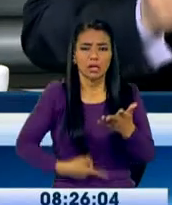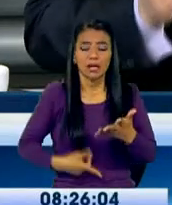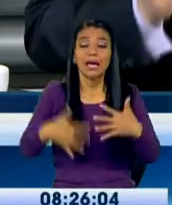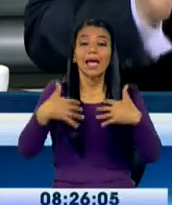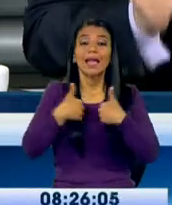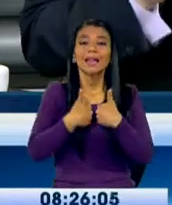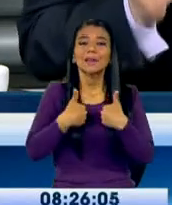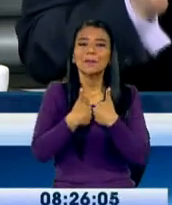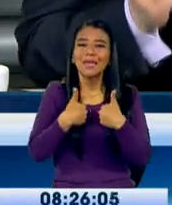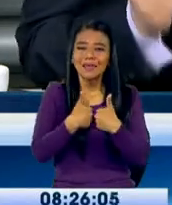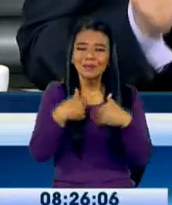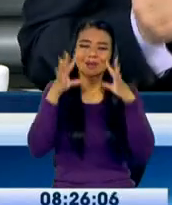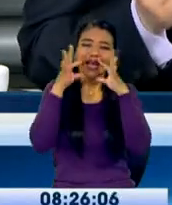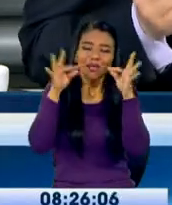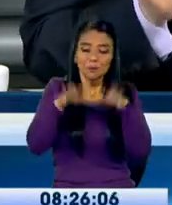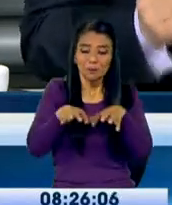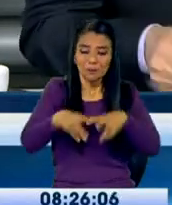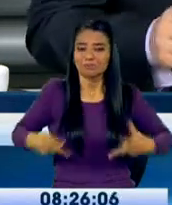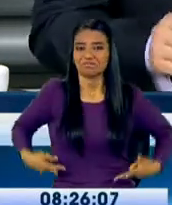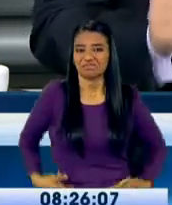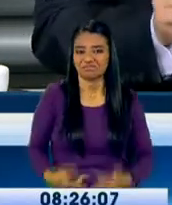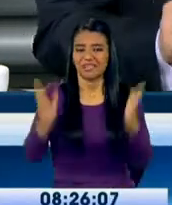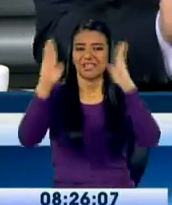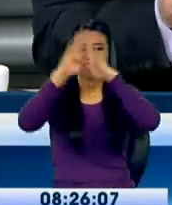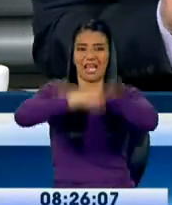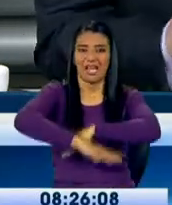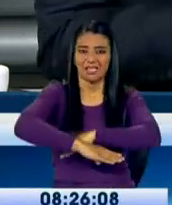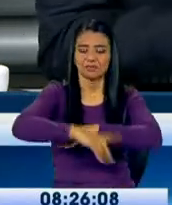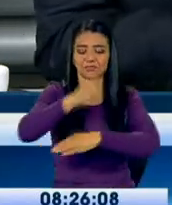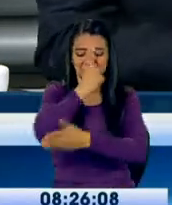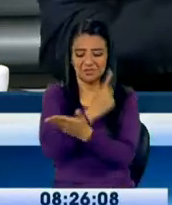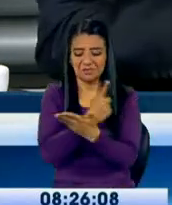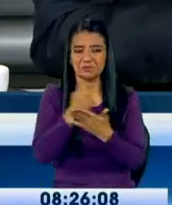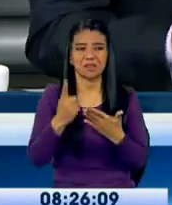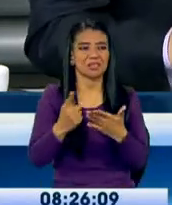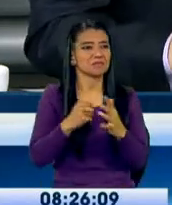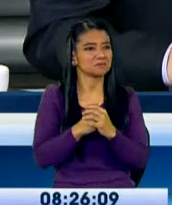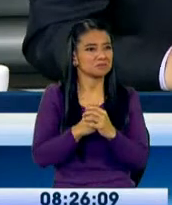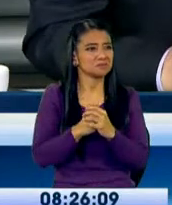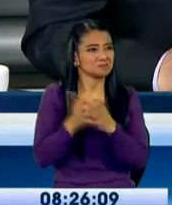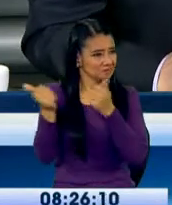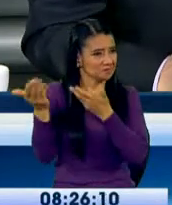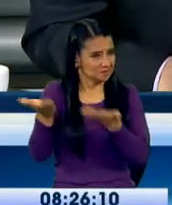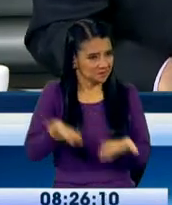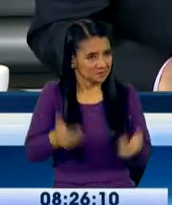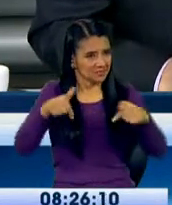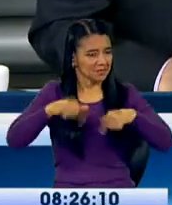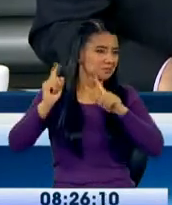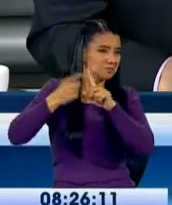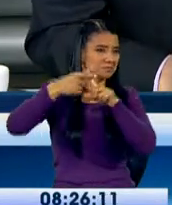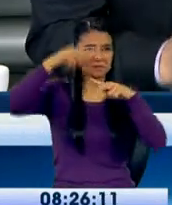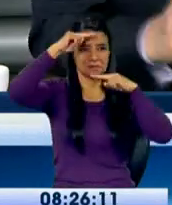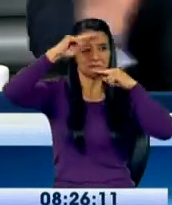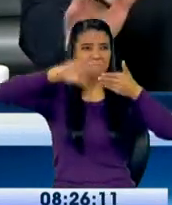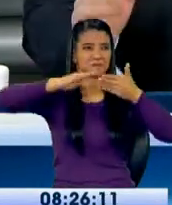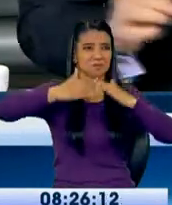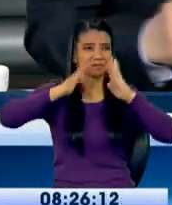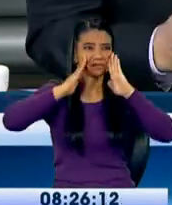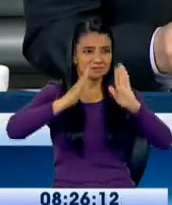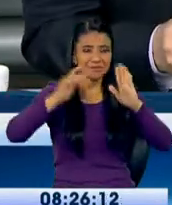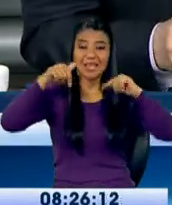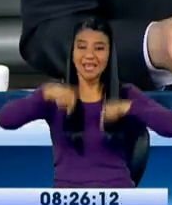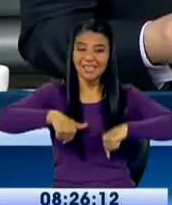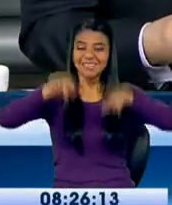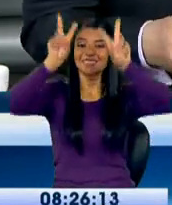de las mascotas que se realizan en esta zona durante toda esta semana. Sofi, bienvenida también a este el primer noticiero de la comunidad, en